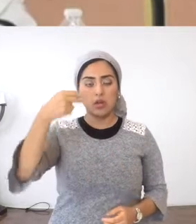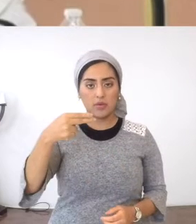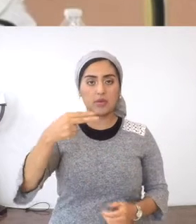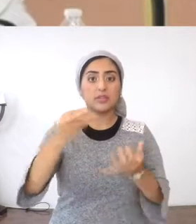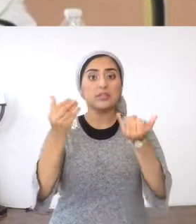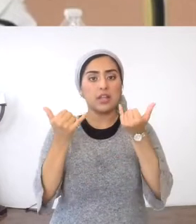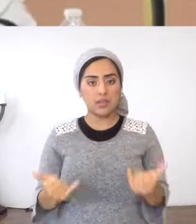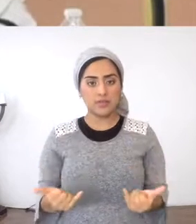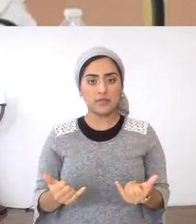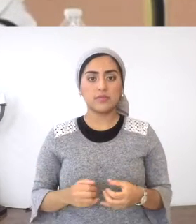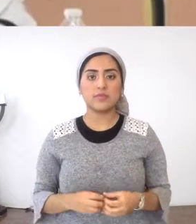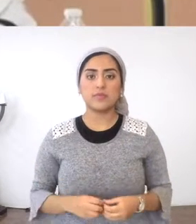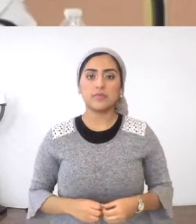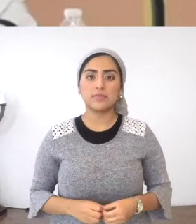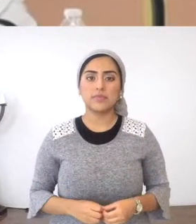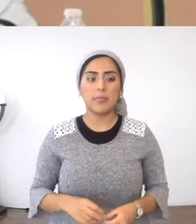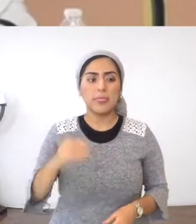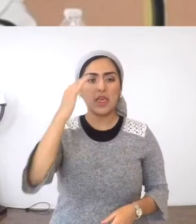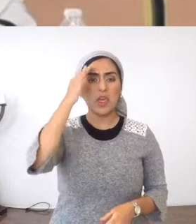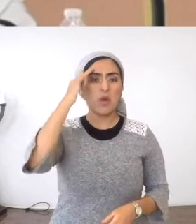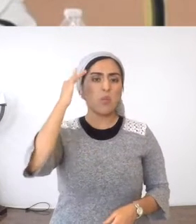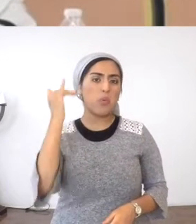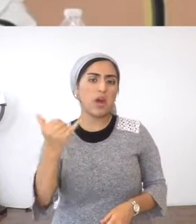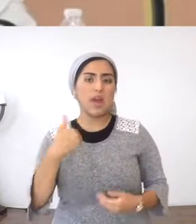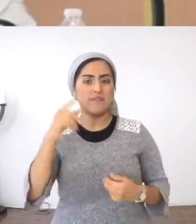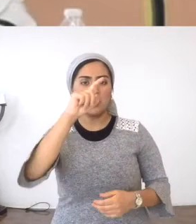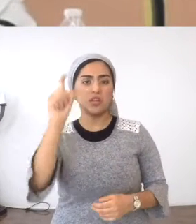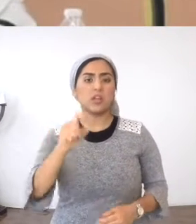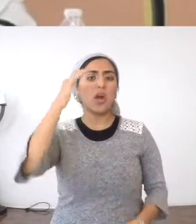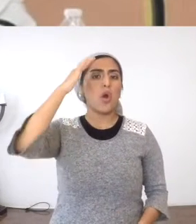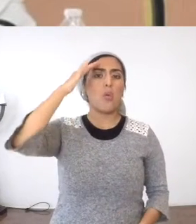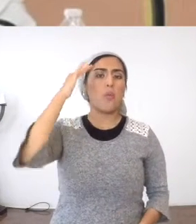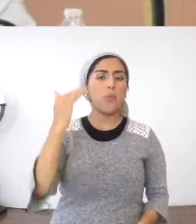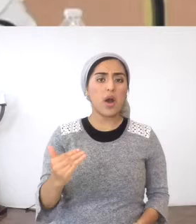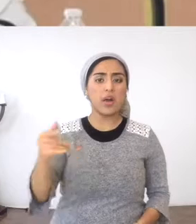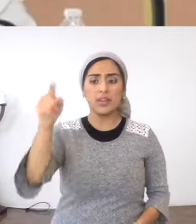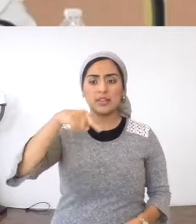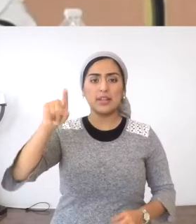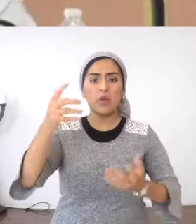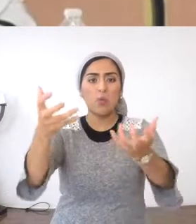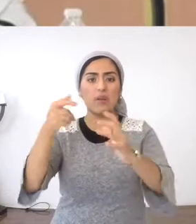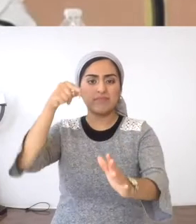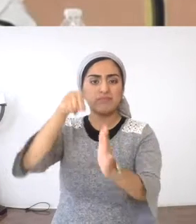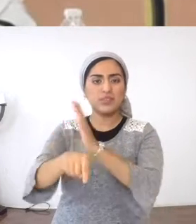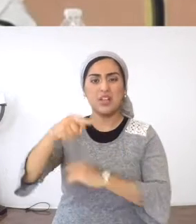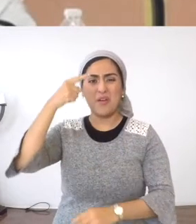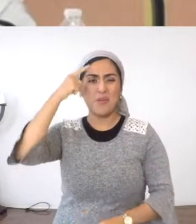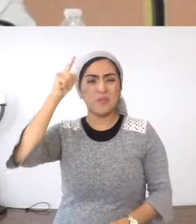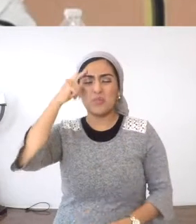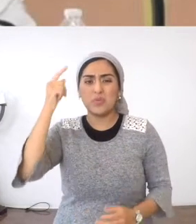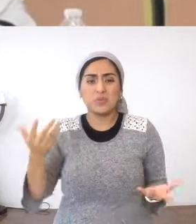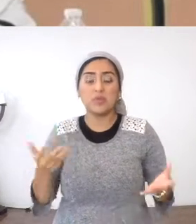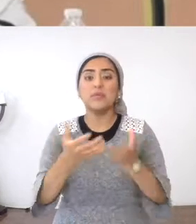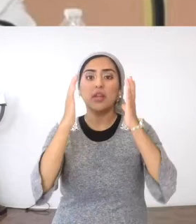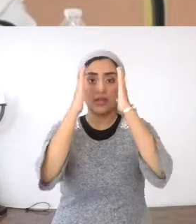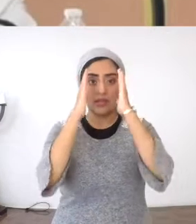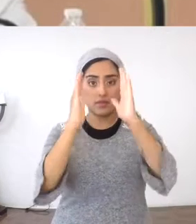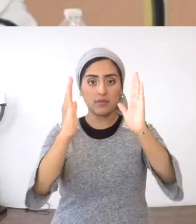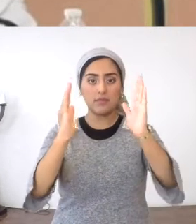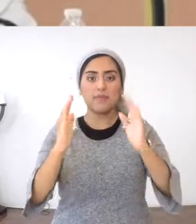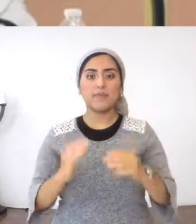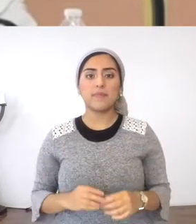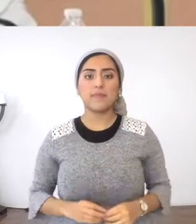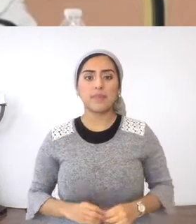Yahweh Ahora ¿Por qué? La pregunta es ¿Por qué? Quieren hacer Este sacrificio